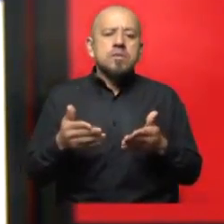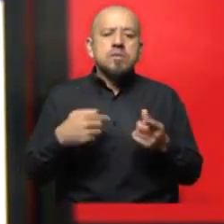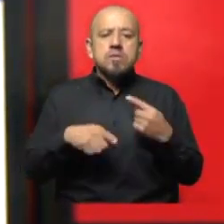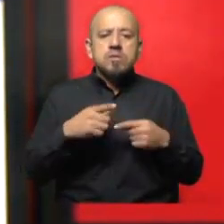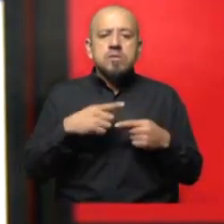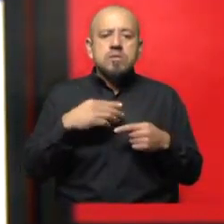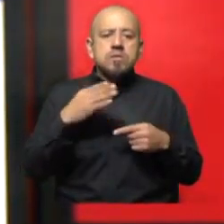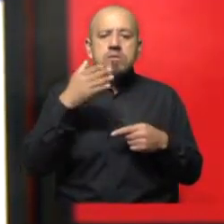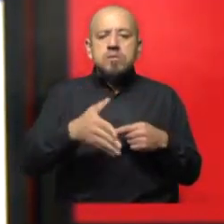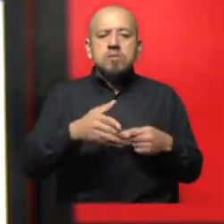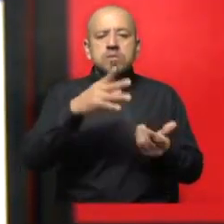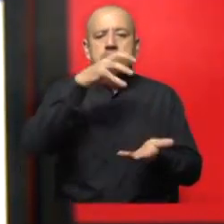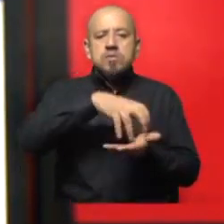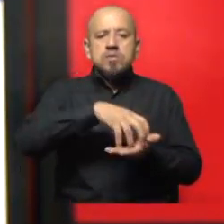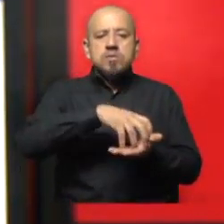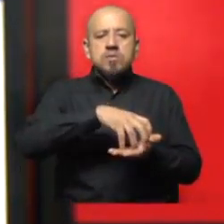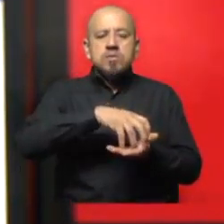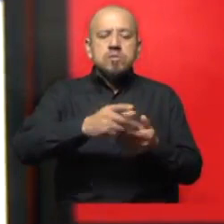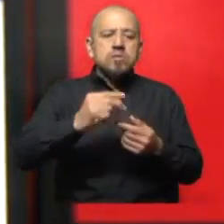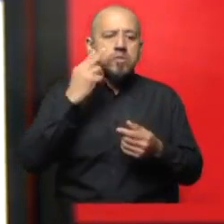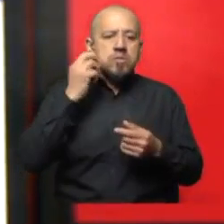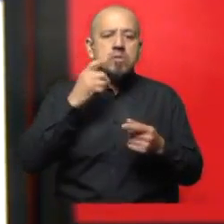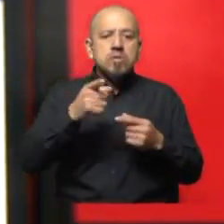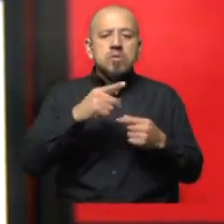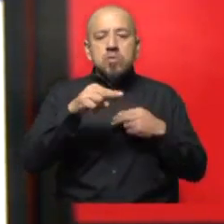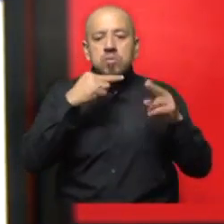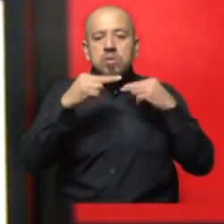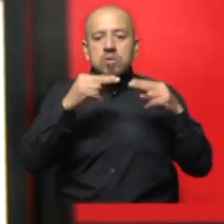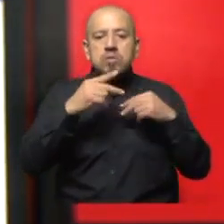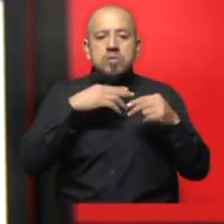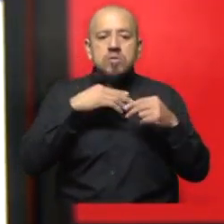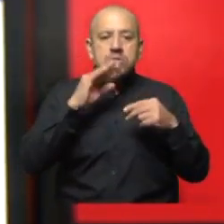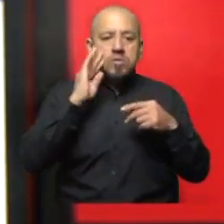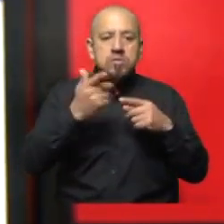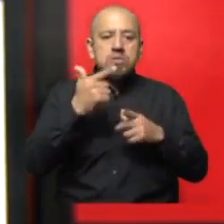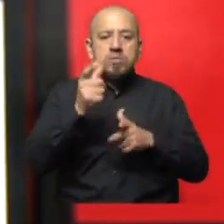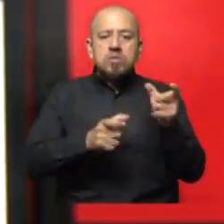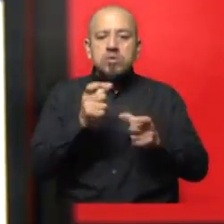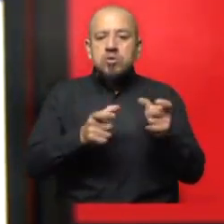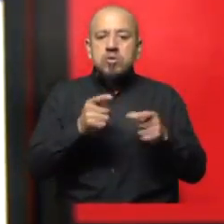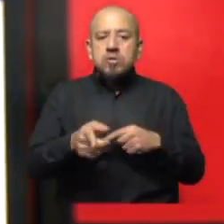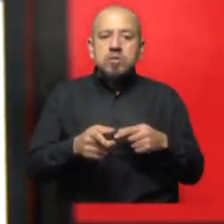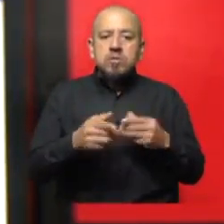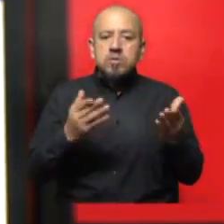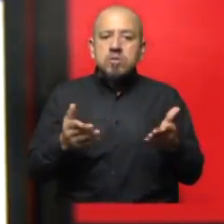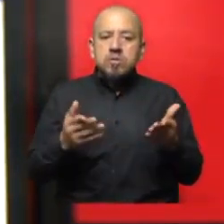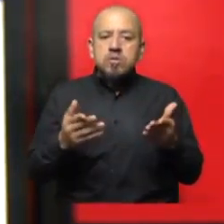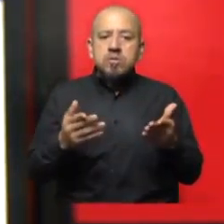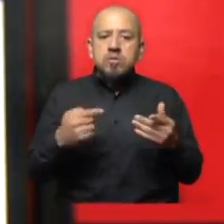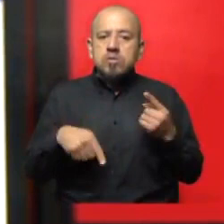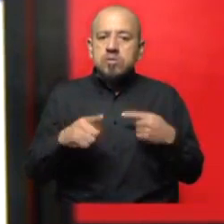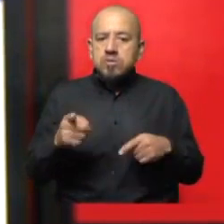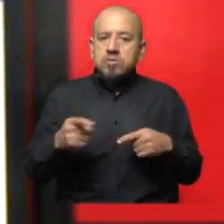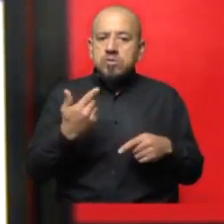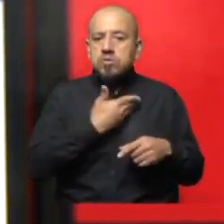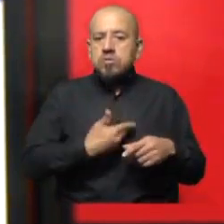veíamos y conocíamos un lugar un boliche un restorán que conocíamos a las personas atrás porque además también en la que los dueños